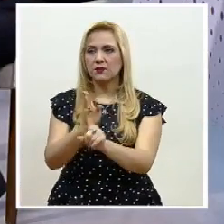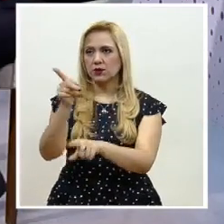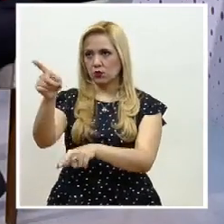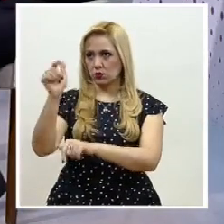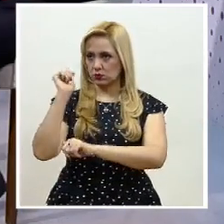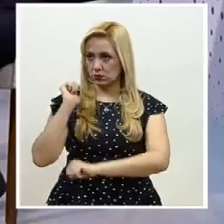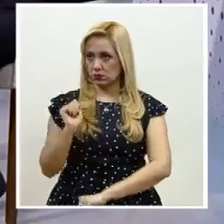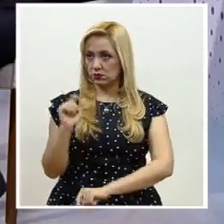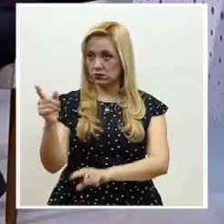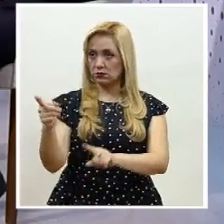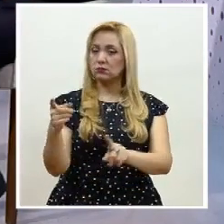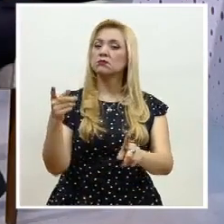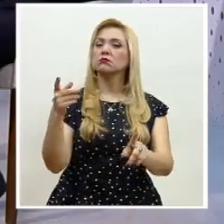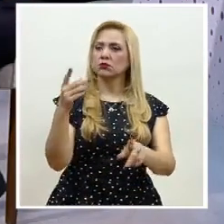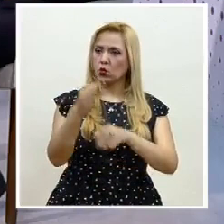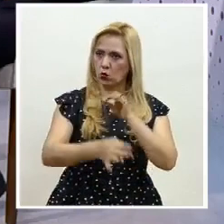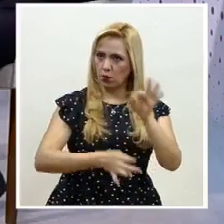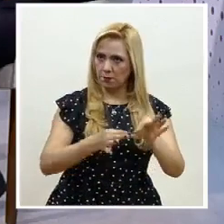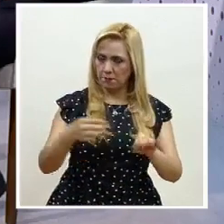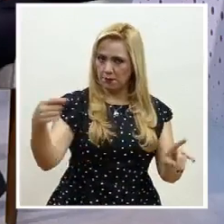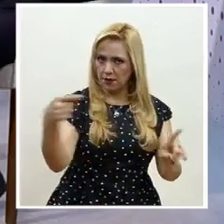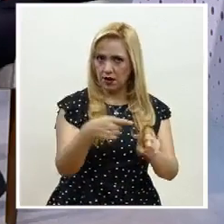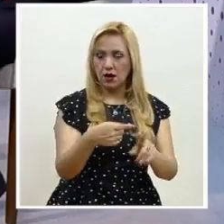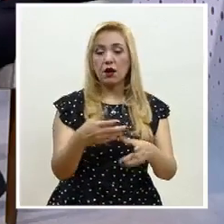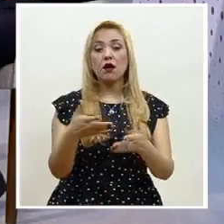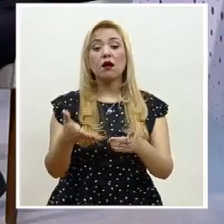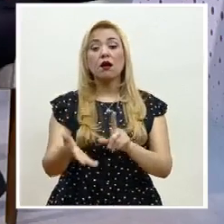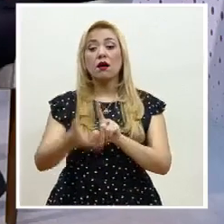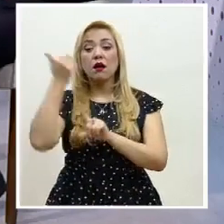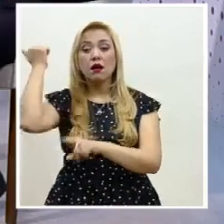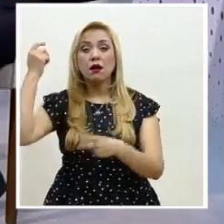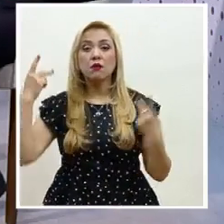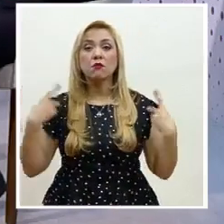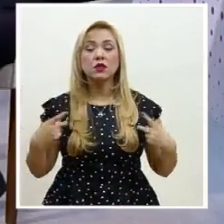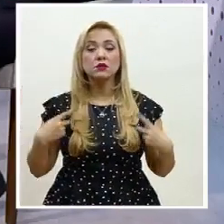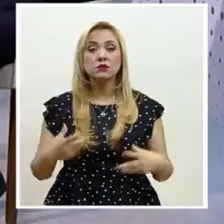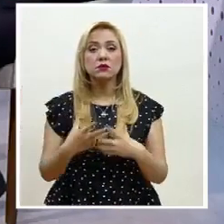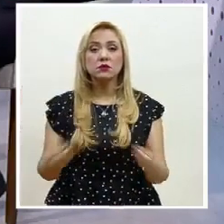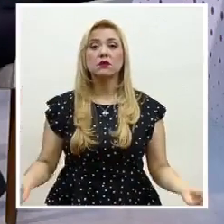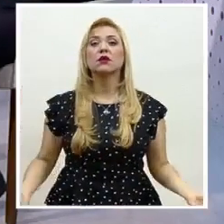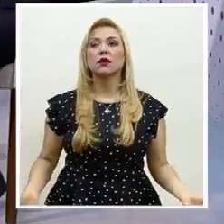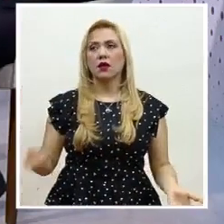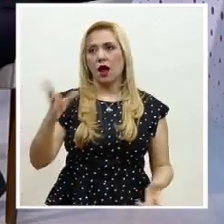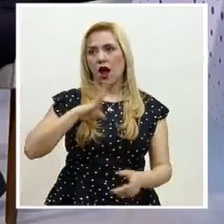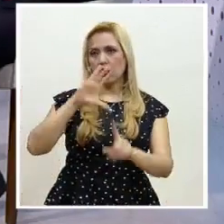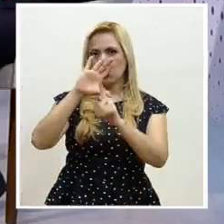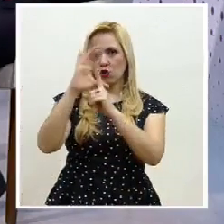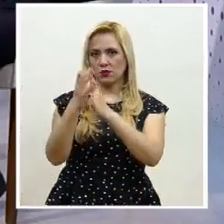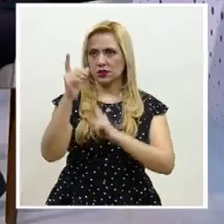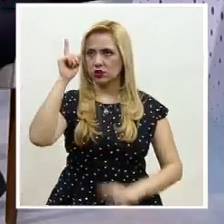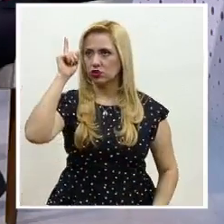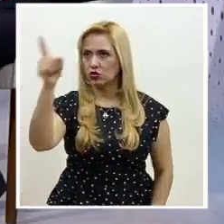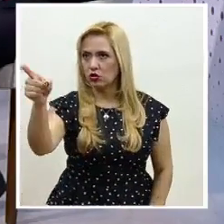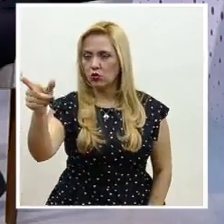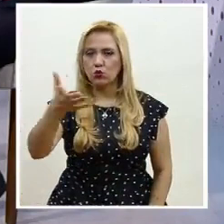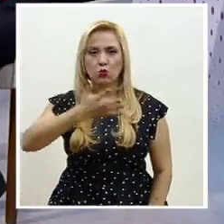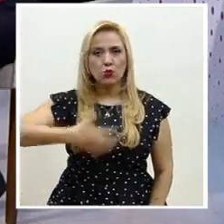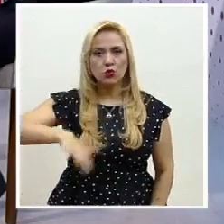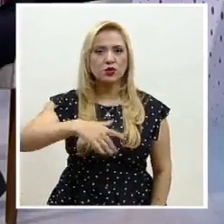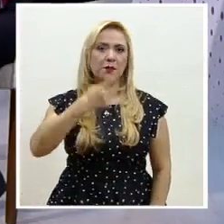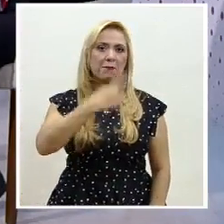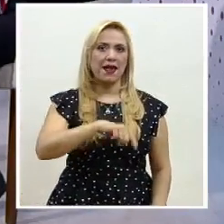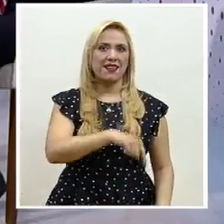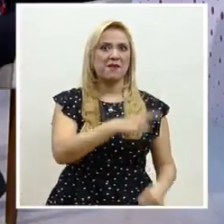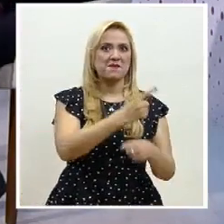Por ejemplo, desaparición forzada. Ahora estamos en proceso de cumplimiento y entonces hay una comisión de búsqueda que se ordenó por parte de la primera sala y está